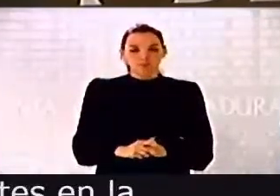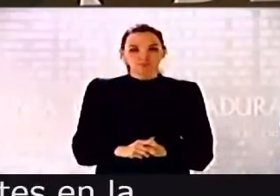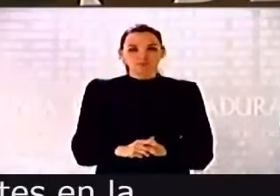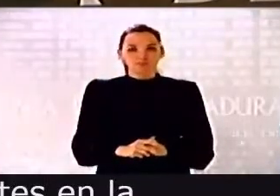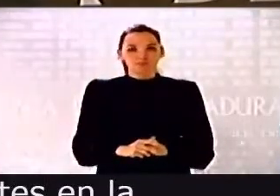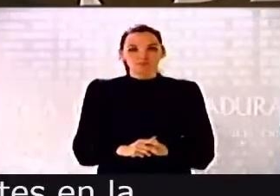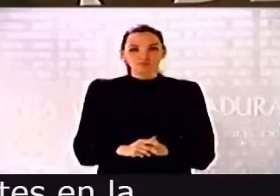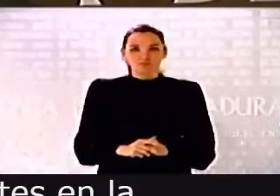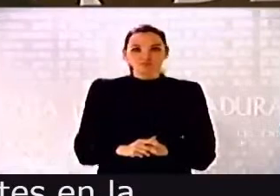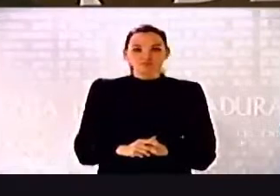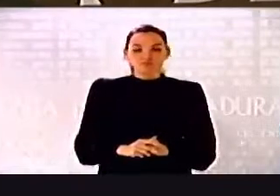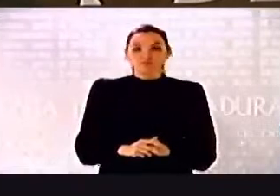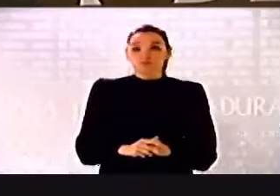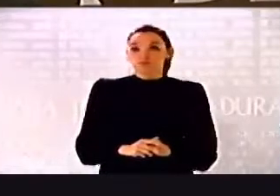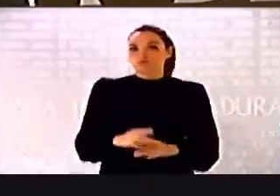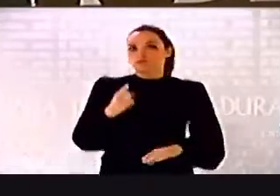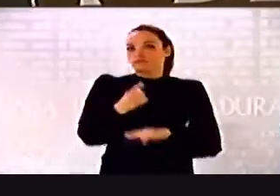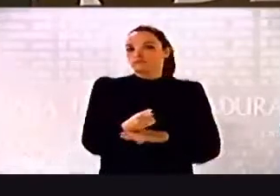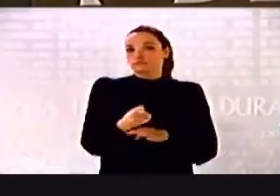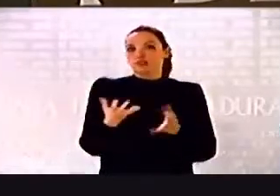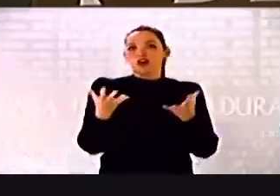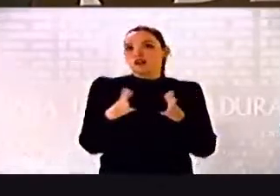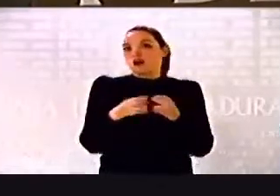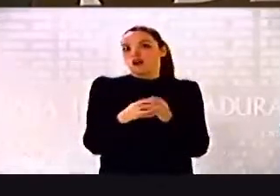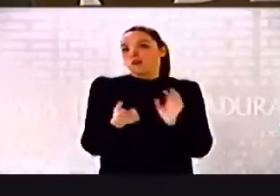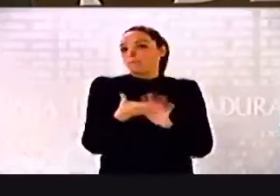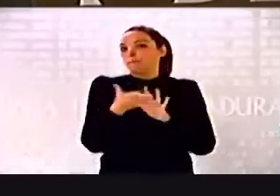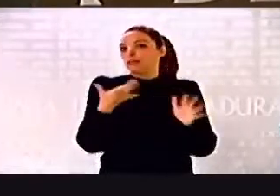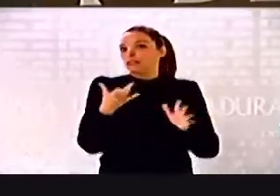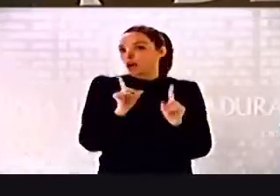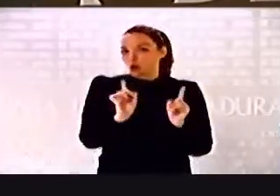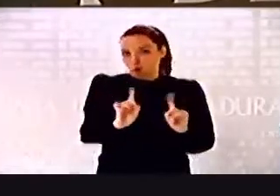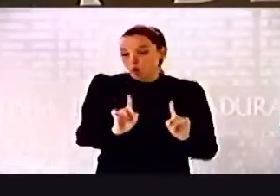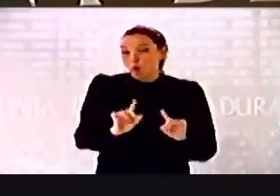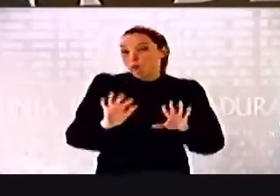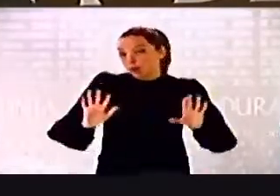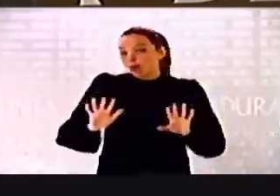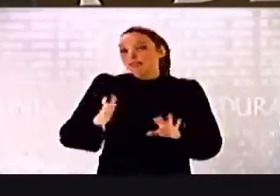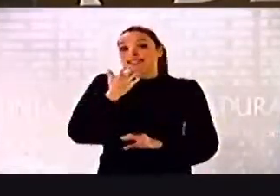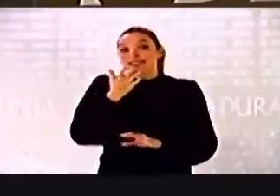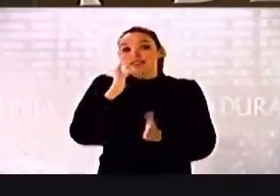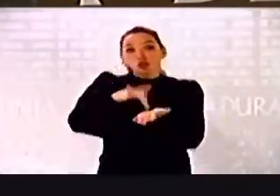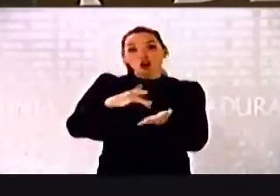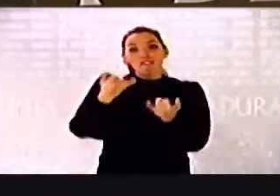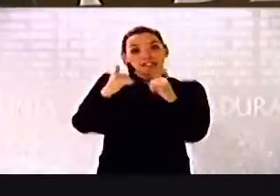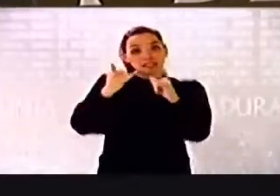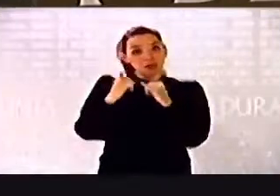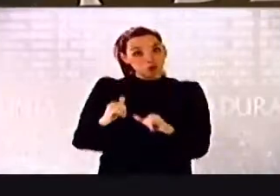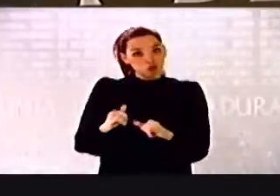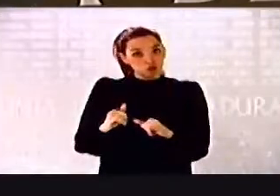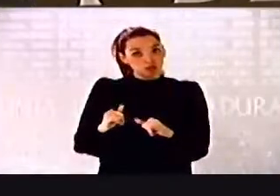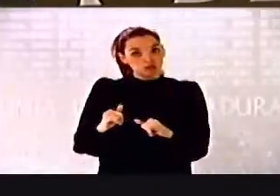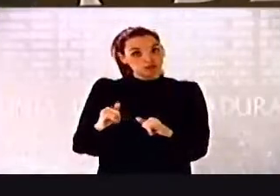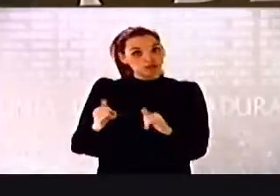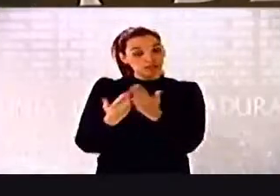No se trata de forzar altas, pero sí se trata de que los días festivos